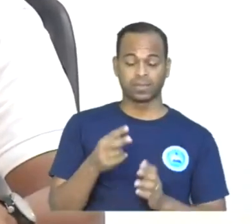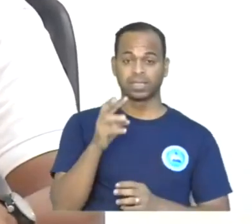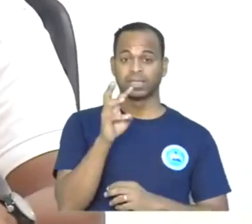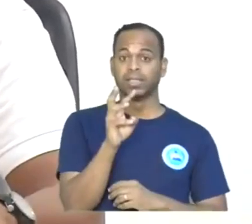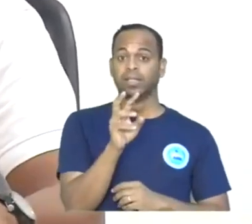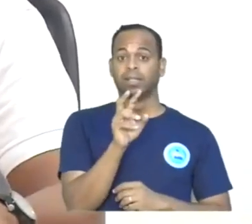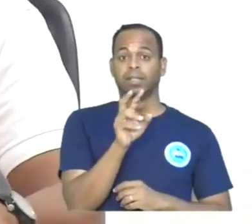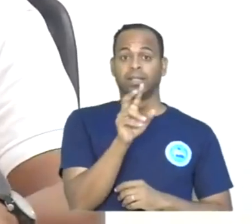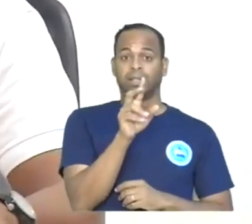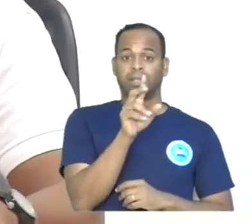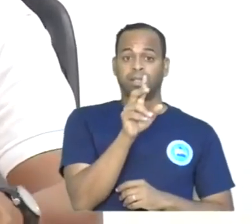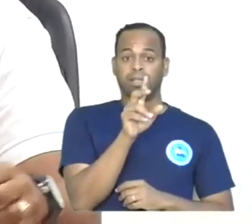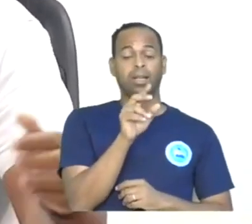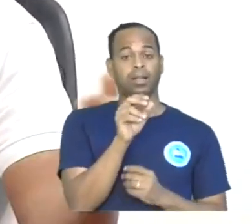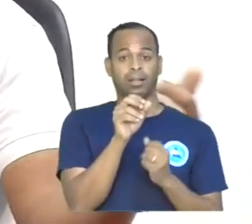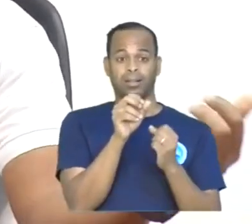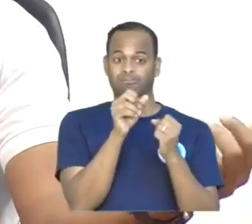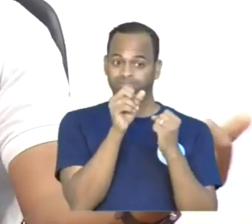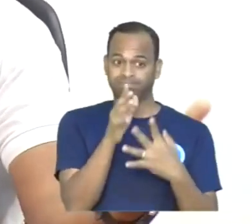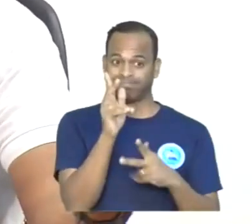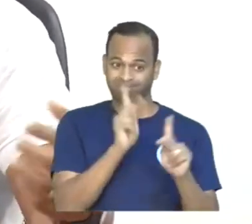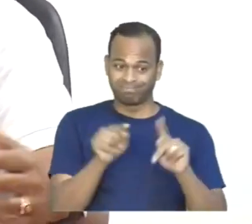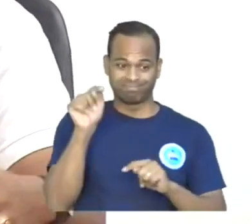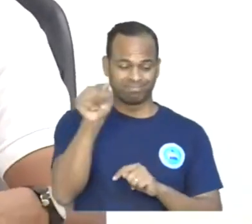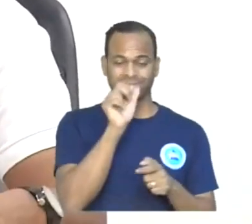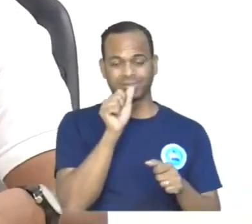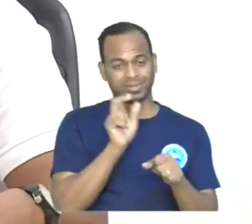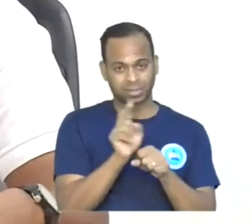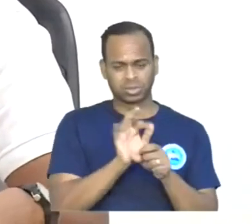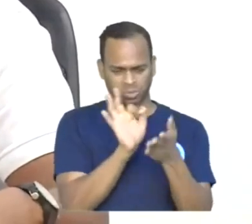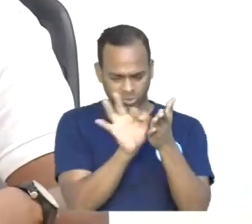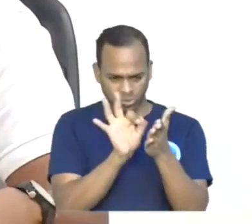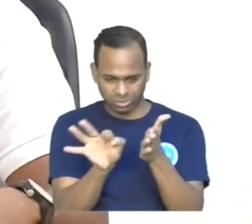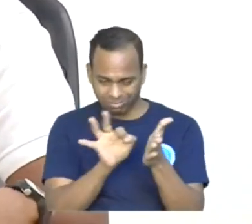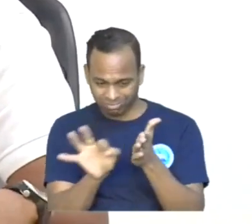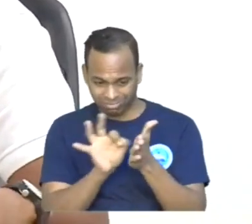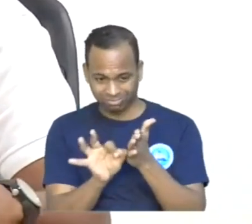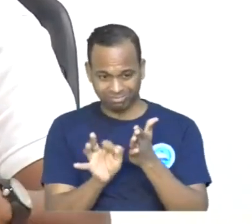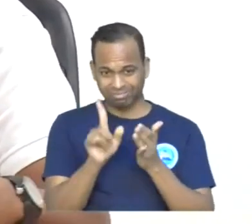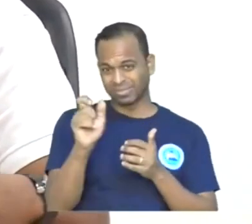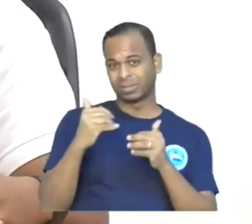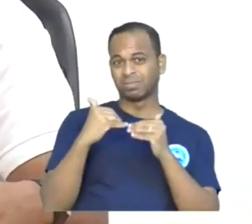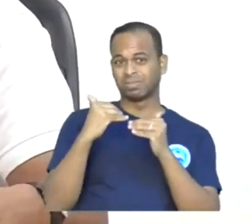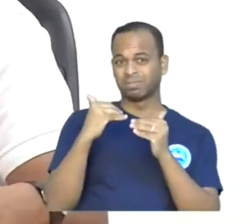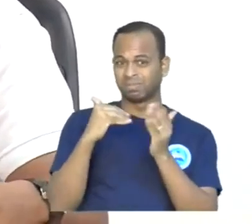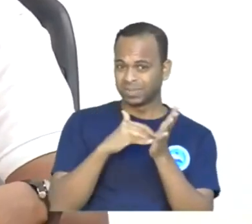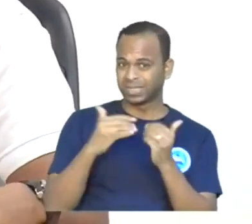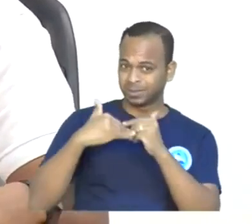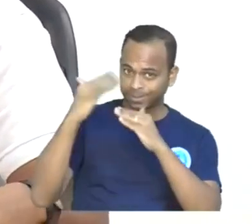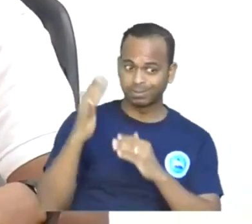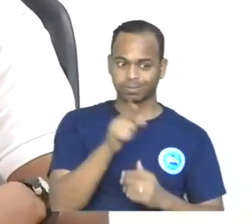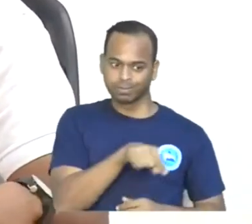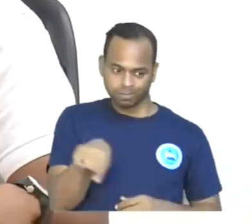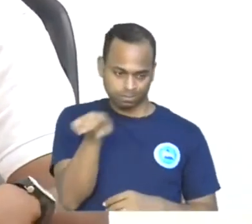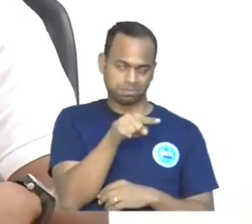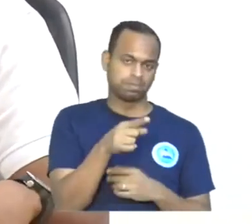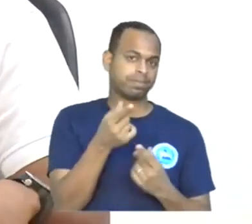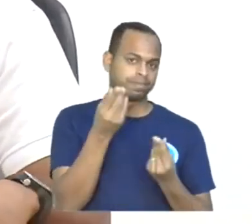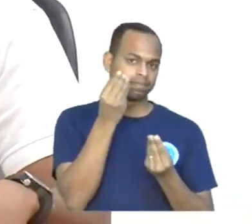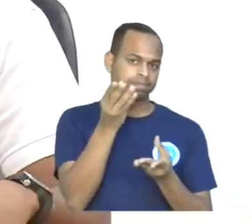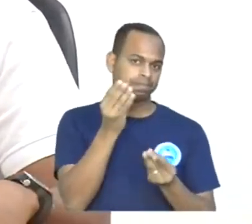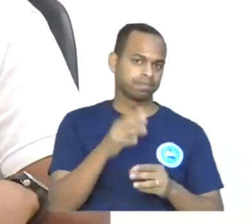152.621 clientes. Estos están dentro de los que contabilizó el general en su comunicado, que lo dio de manera global con las demás